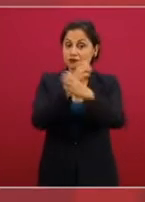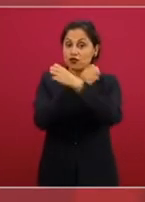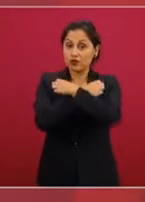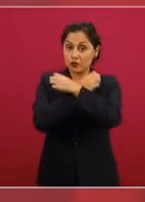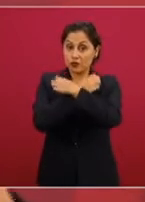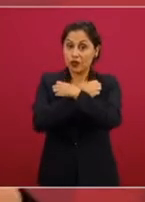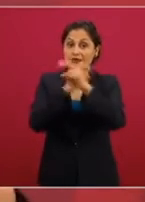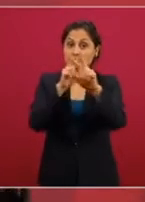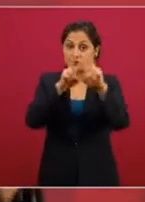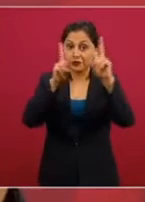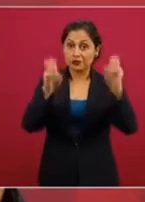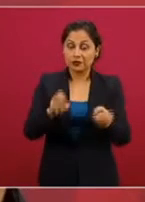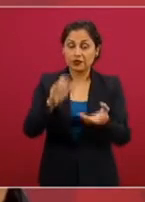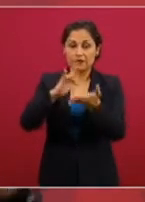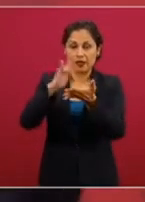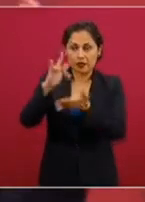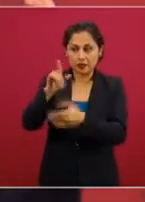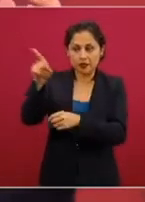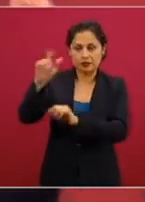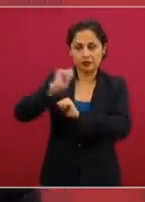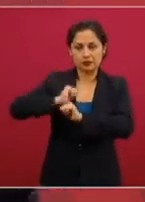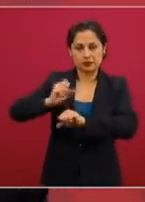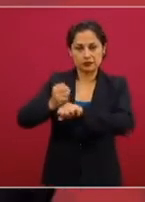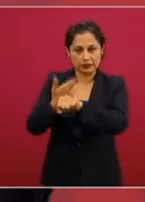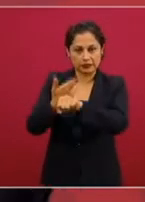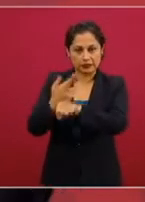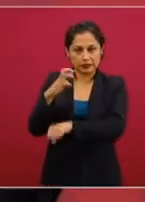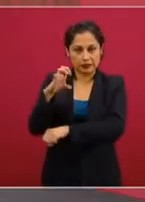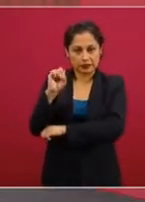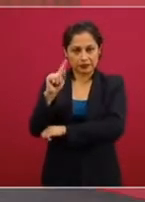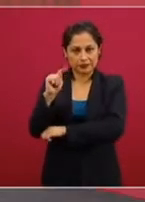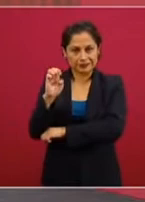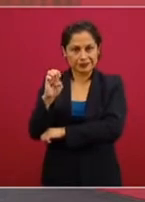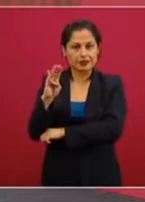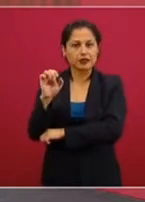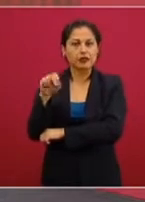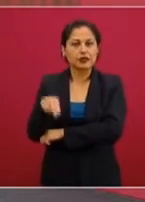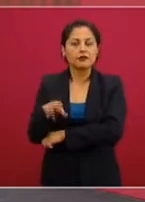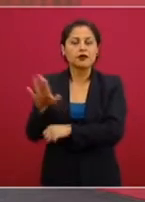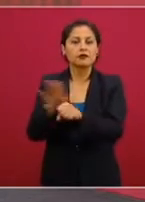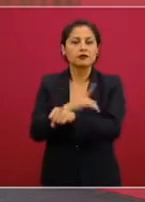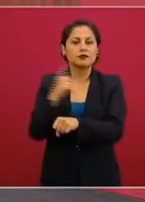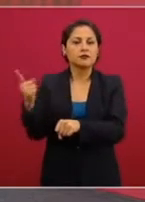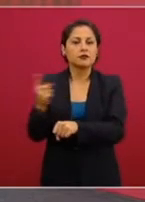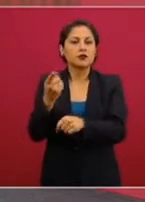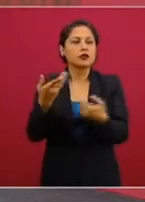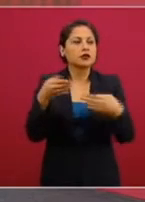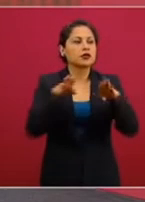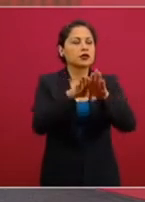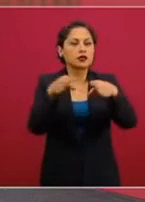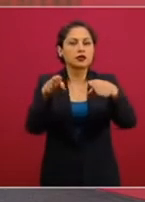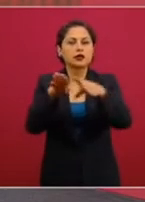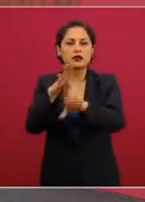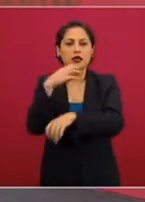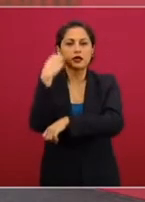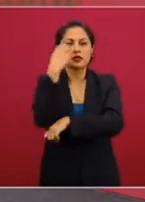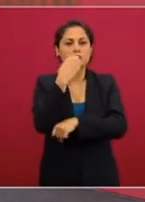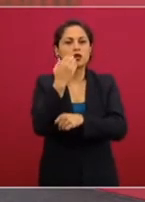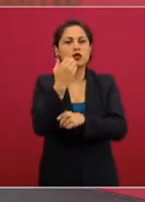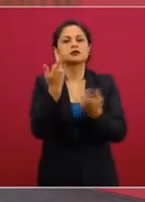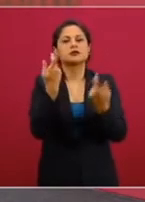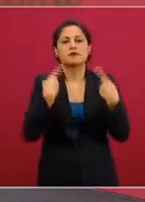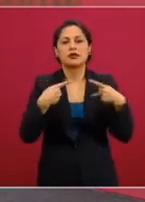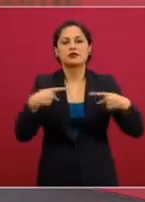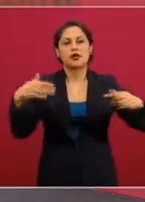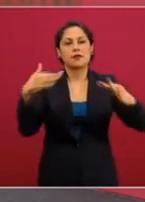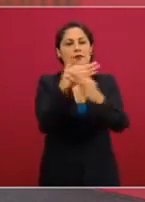Nacional Educativo, porque nos permitió inmediatamente más de 15 millones de personas que quedaran fuera de la circulación. Y